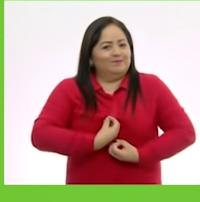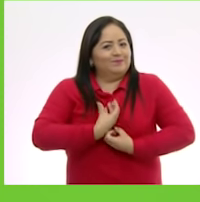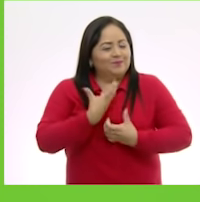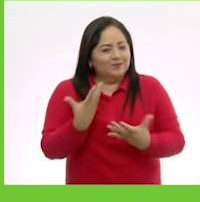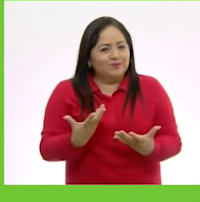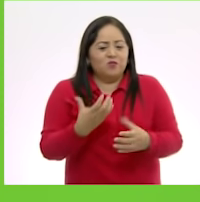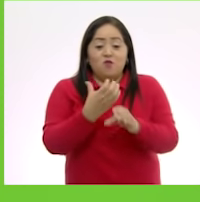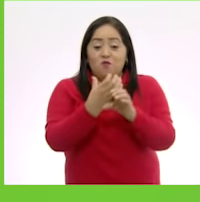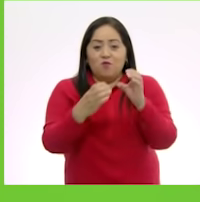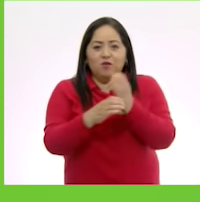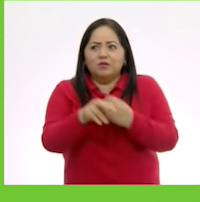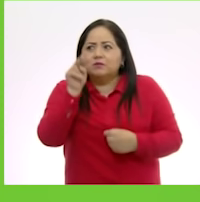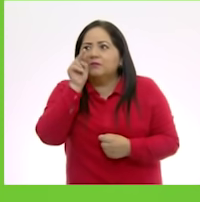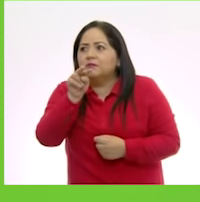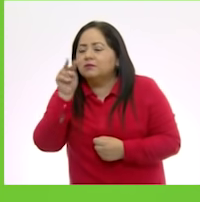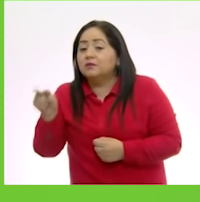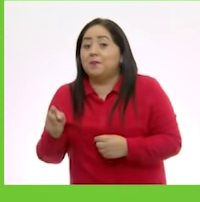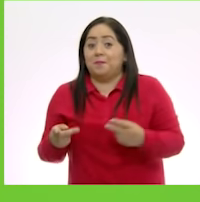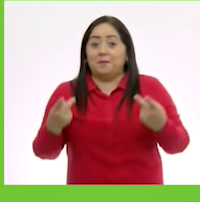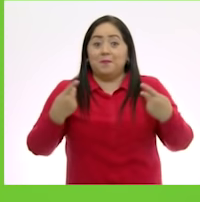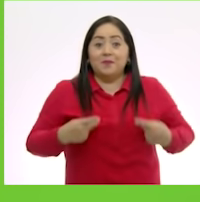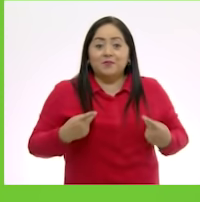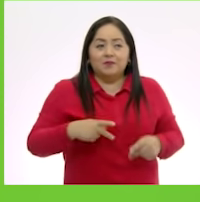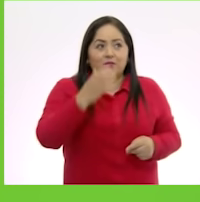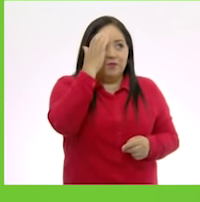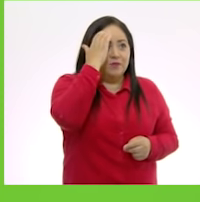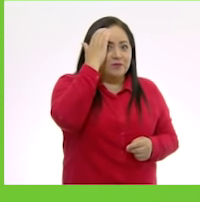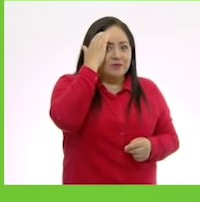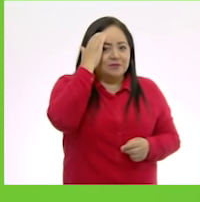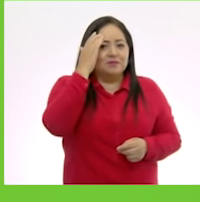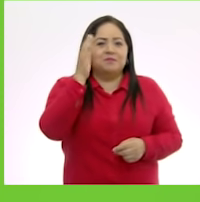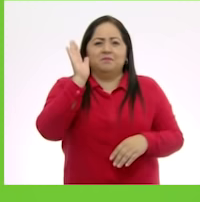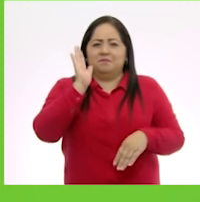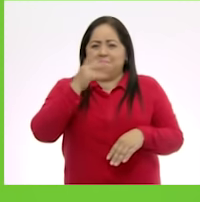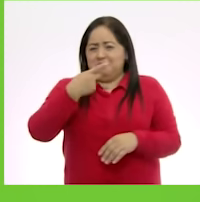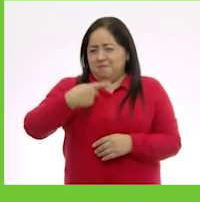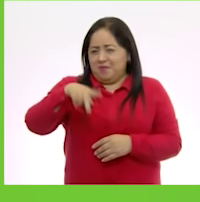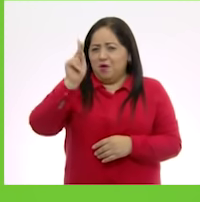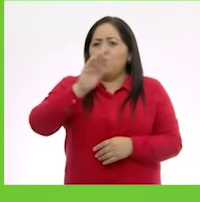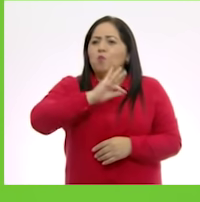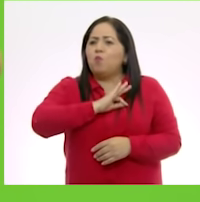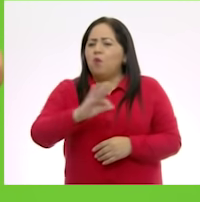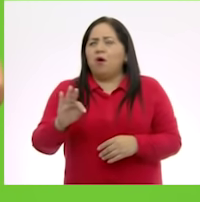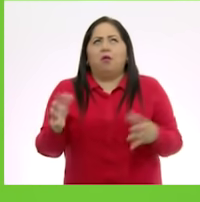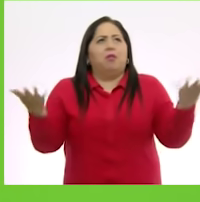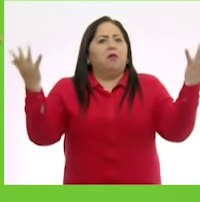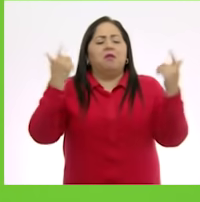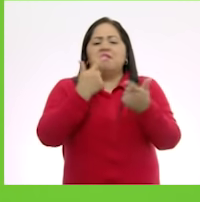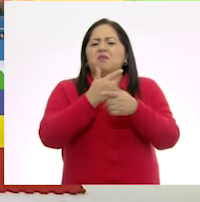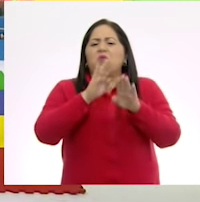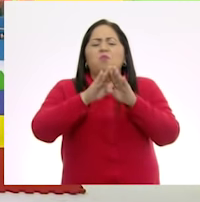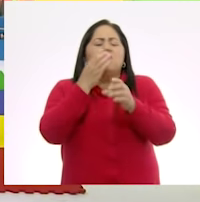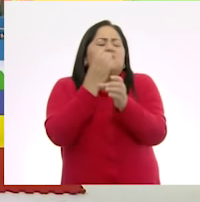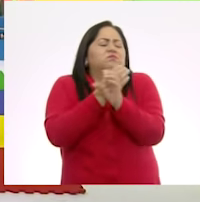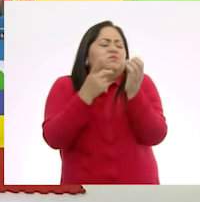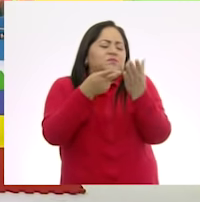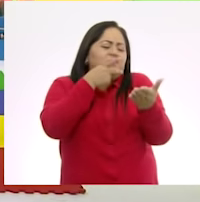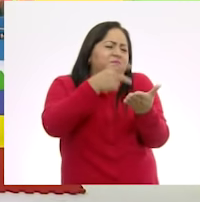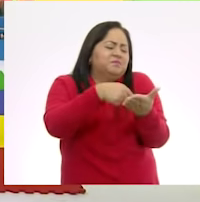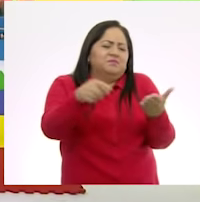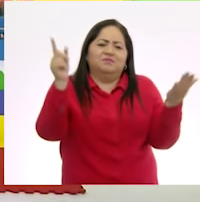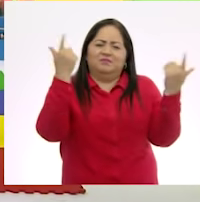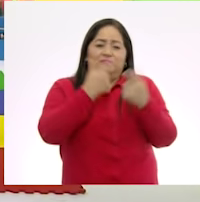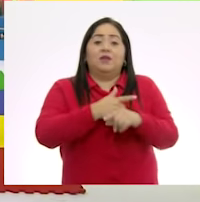emociones, cosas que vemos, personas que conocemos. Básicamente, pueden hablar de lo que queramos. Ahora que